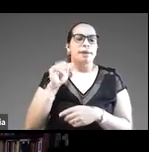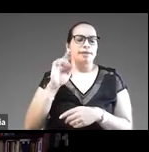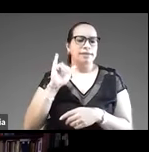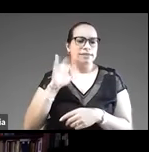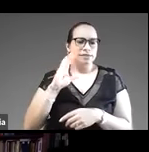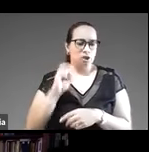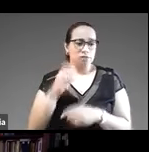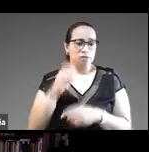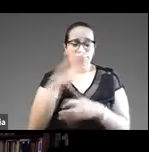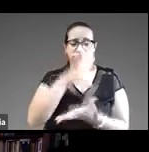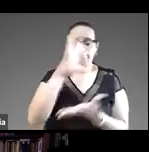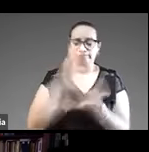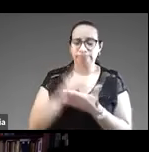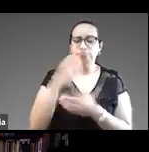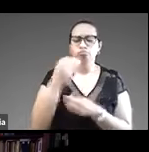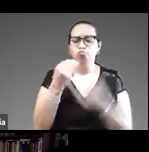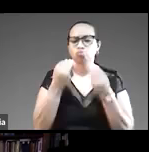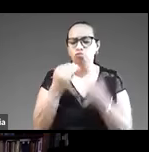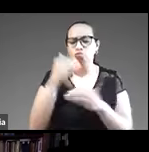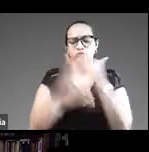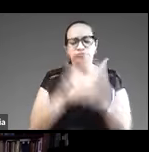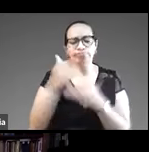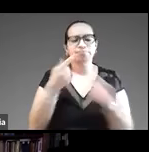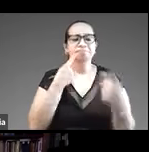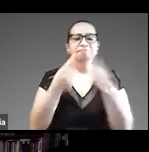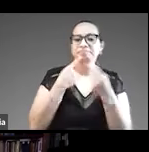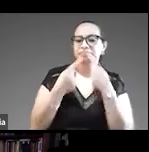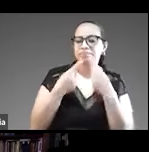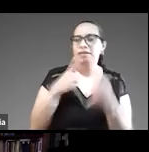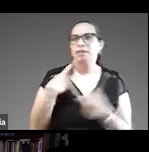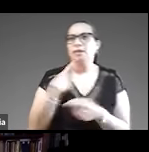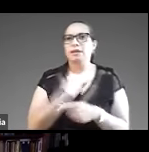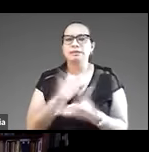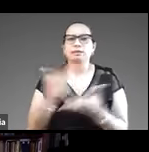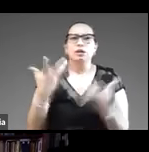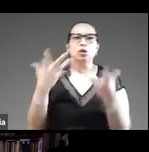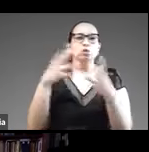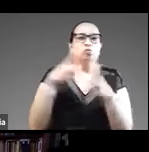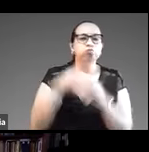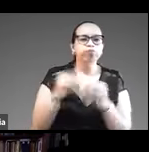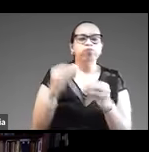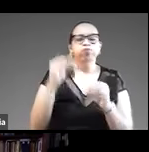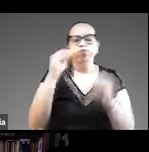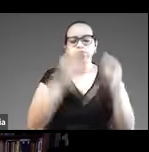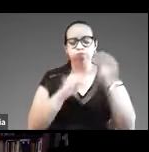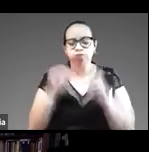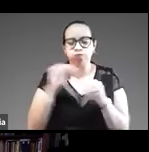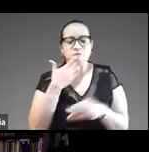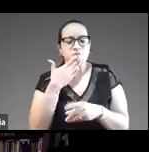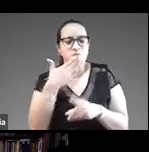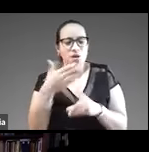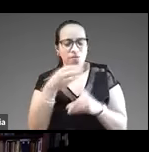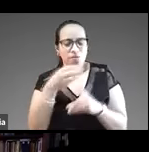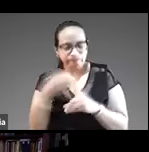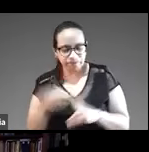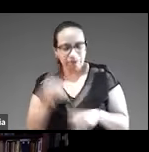Son muchos procesos que hemos platicado y que hay que digerir, que hay que acomodar. de los que tenemos que